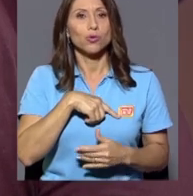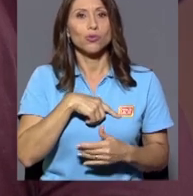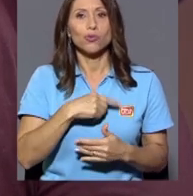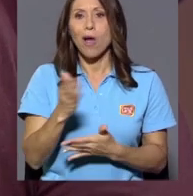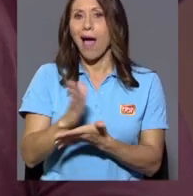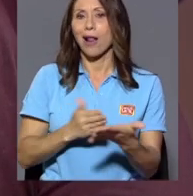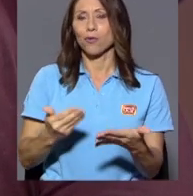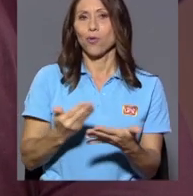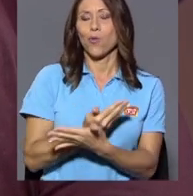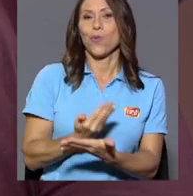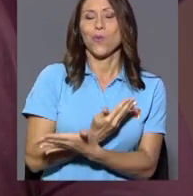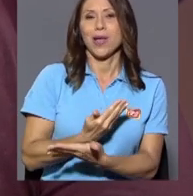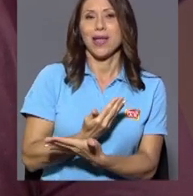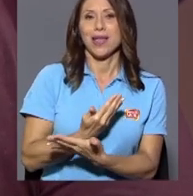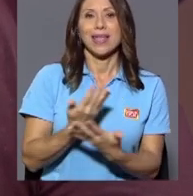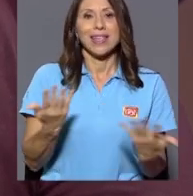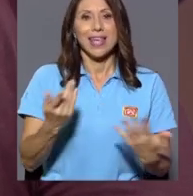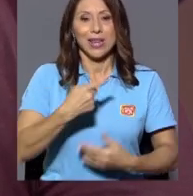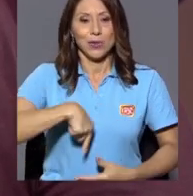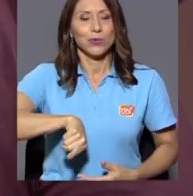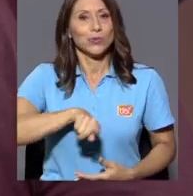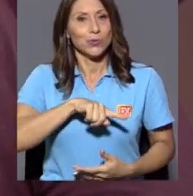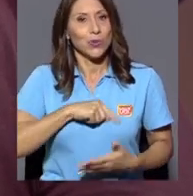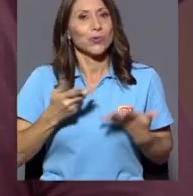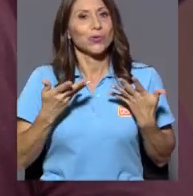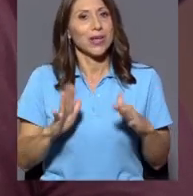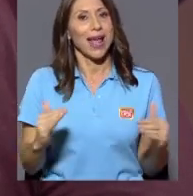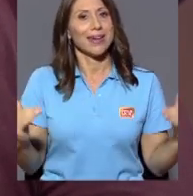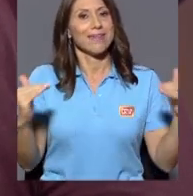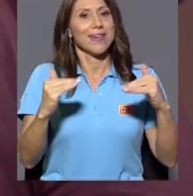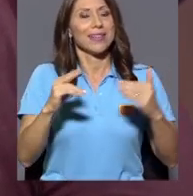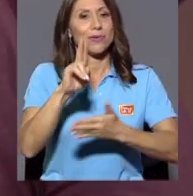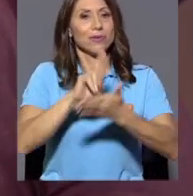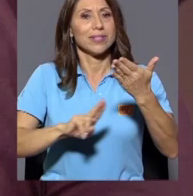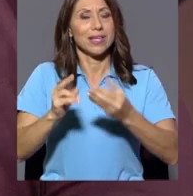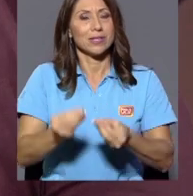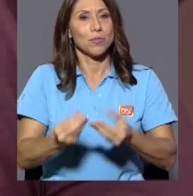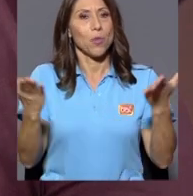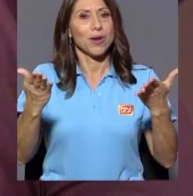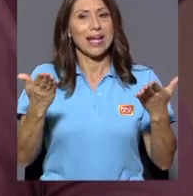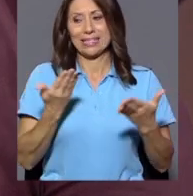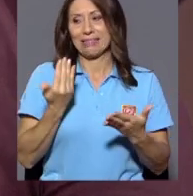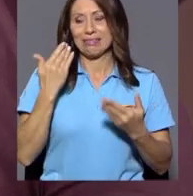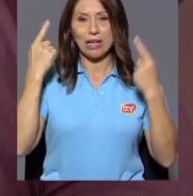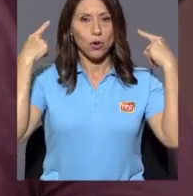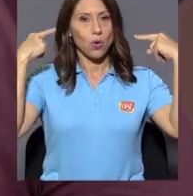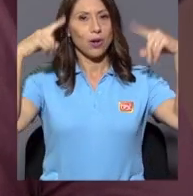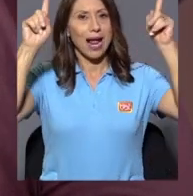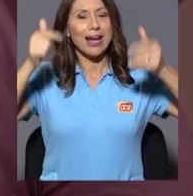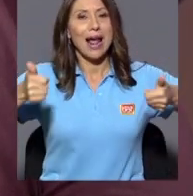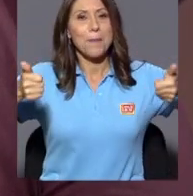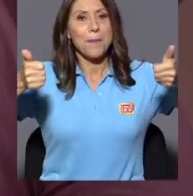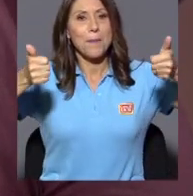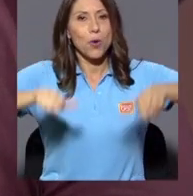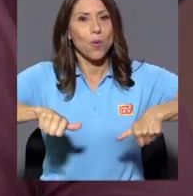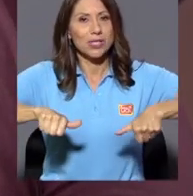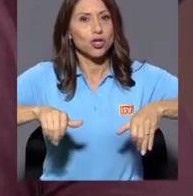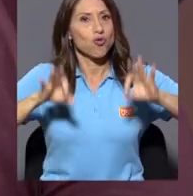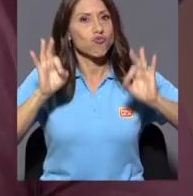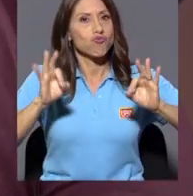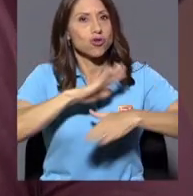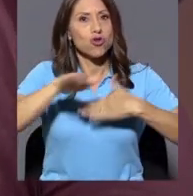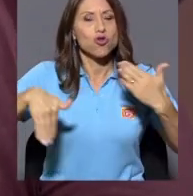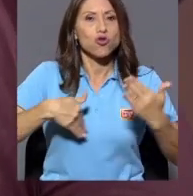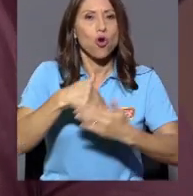la novedad es que acabamos también a nivel de las universidades públicas de lograr la aprobación de todos los rectores